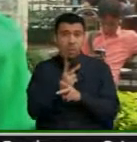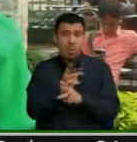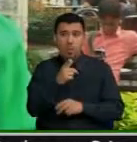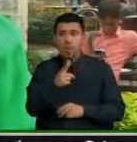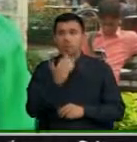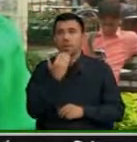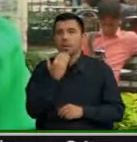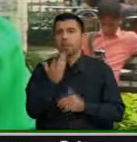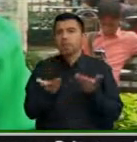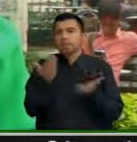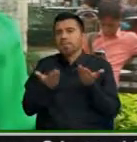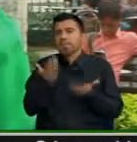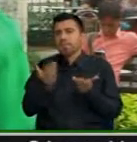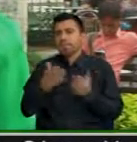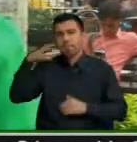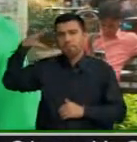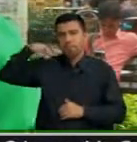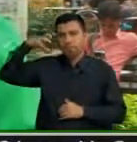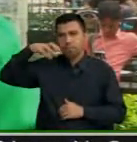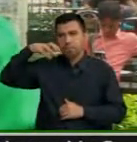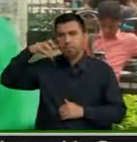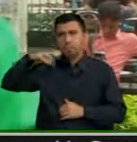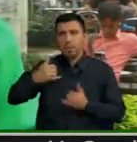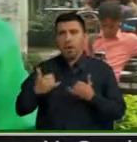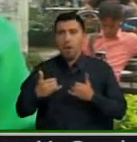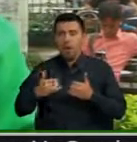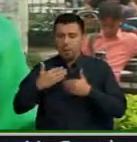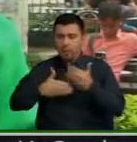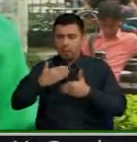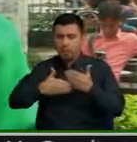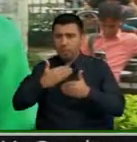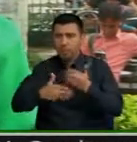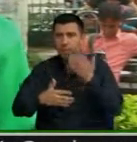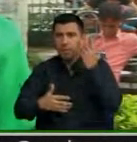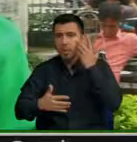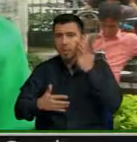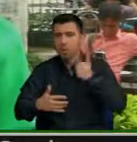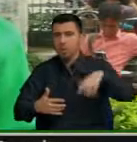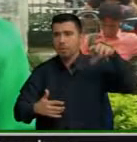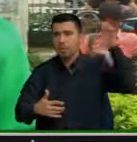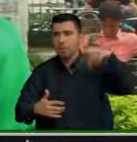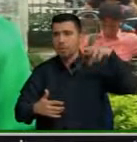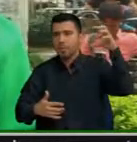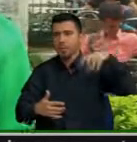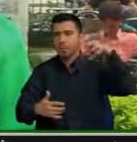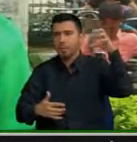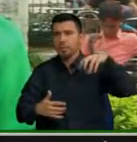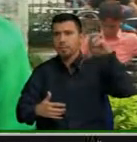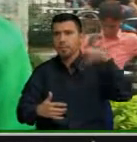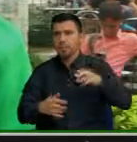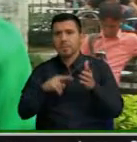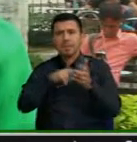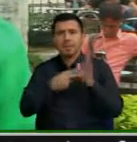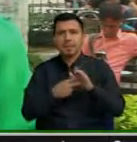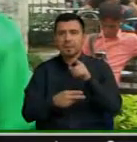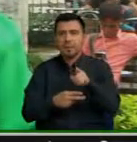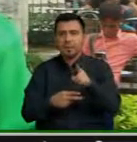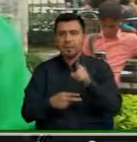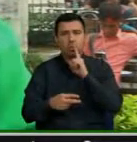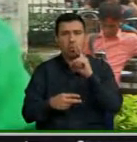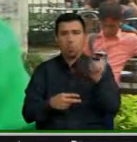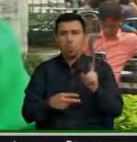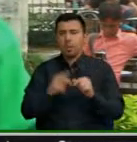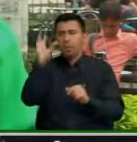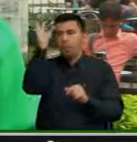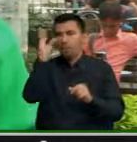la posibilidad de que existieran unas lluvias, como en efecto están ocurriendo en estos días, pero no ello significa que estemos ante un fenómeno